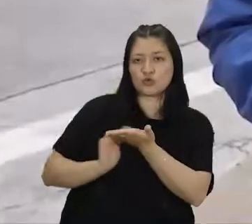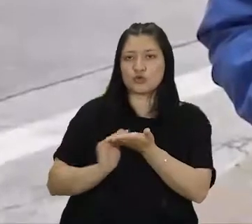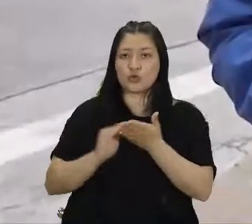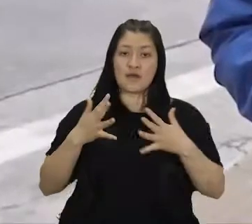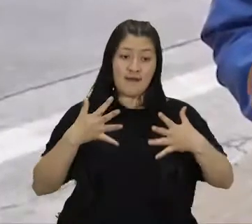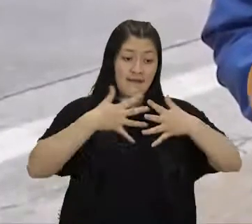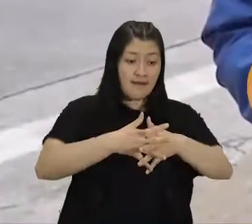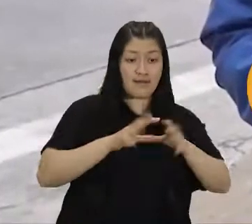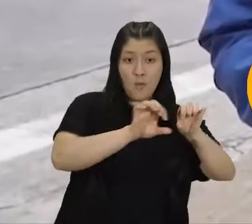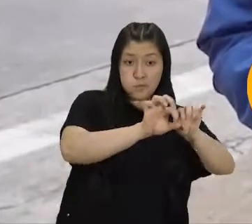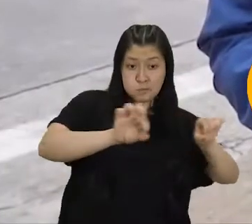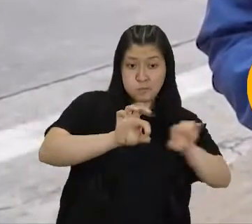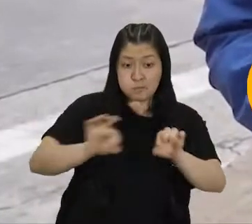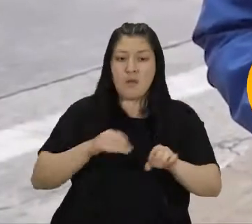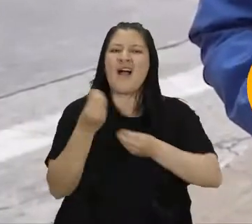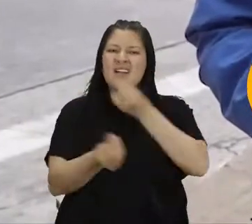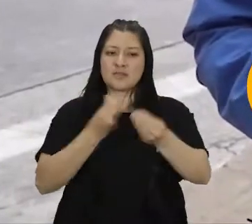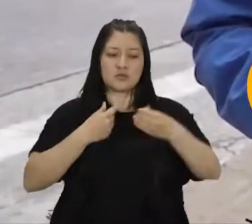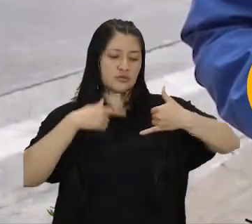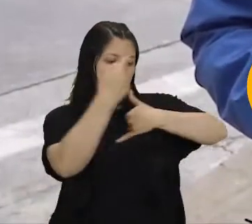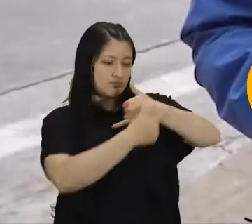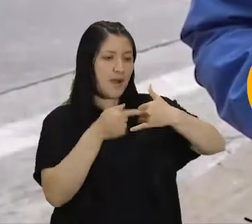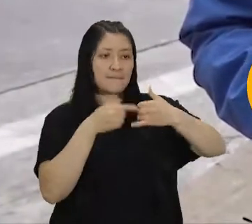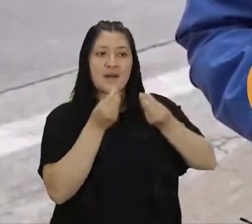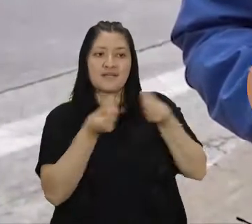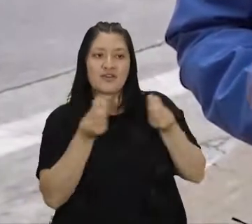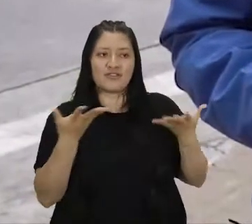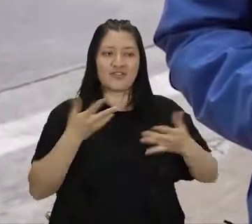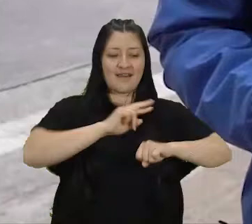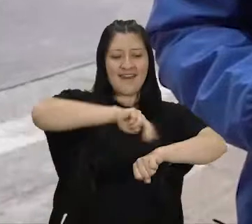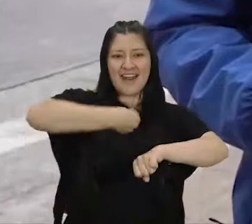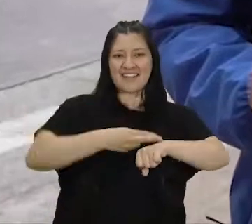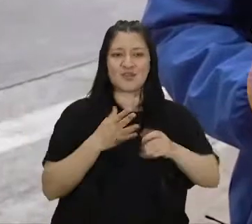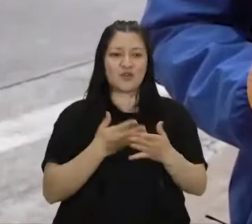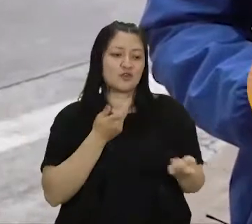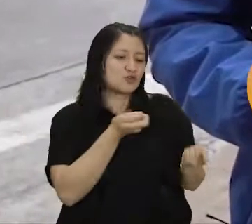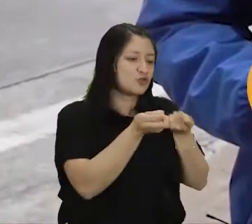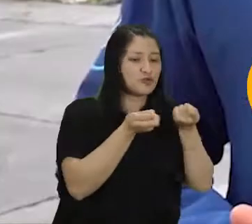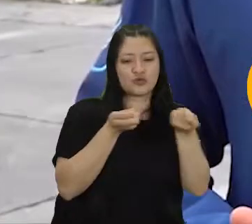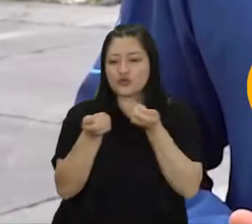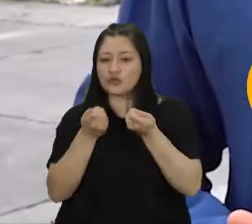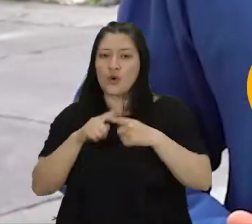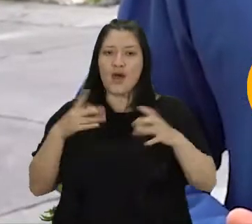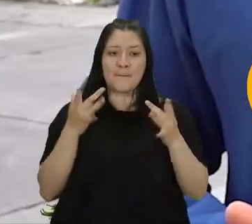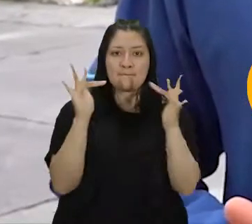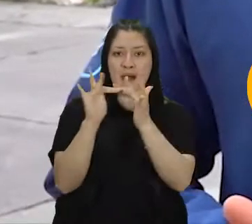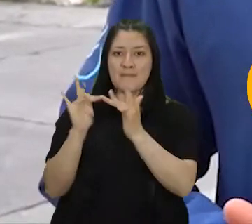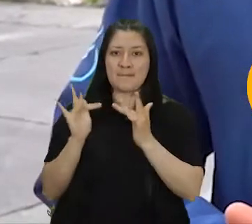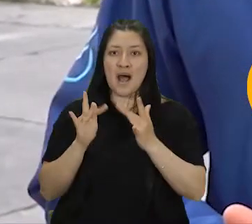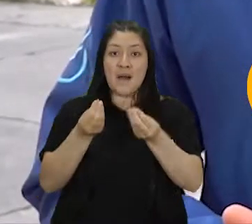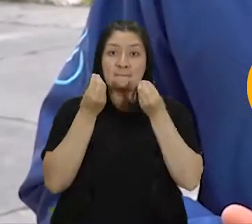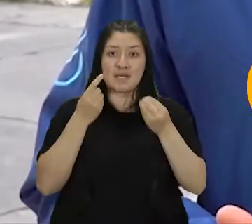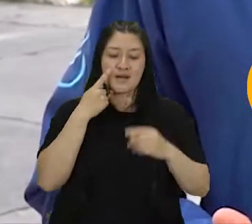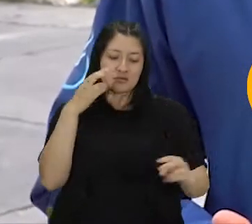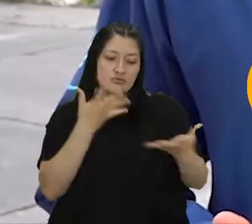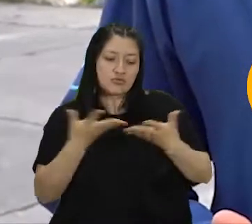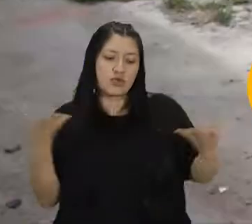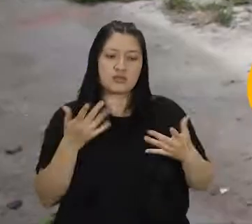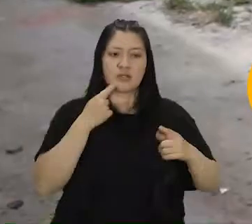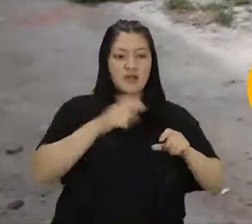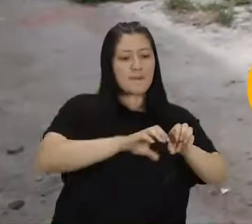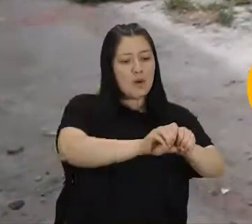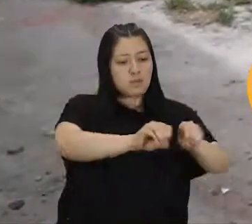área de mantenimiento de redes utilizamos el sistema de información geográfica para realizar los cierres de los sectores hidráulicos cuando